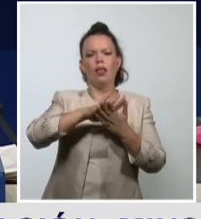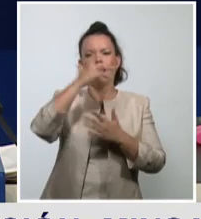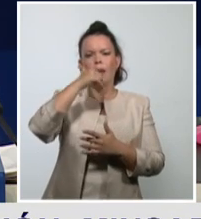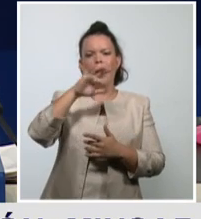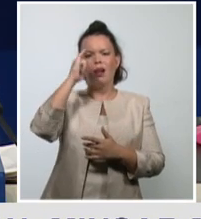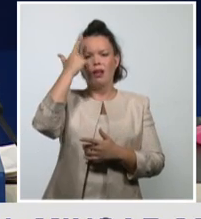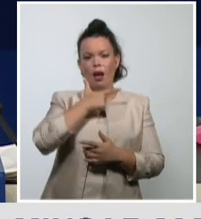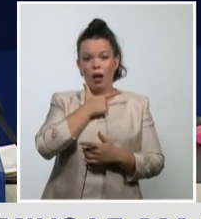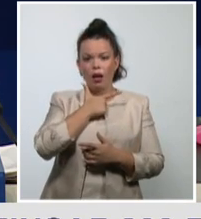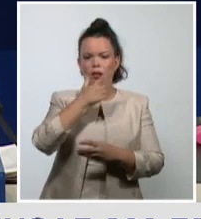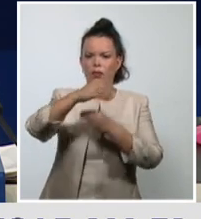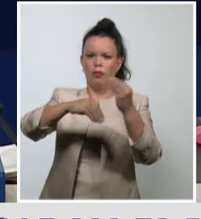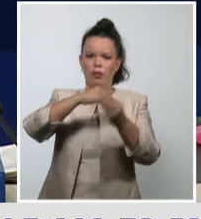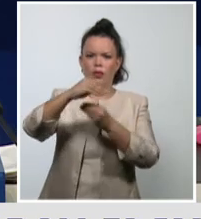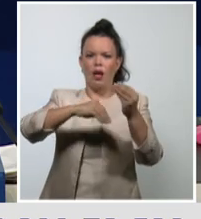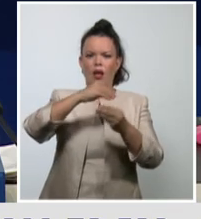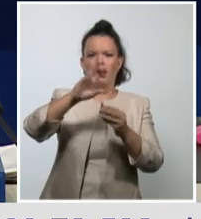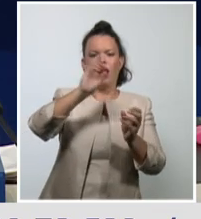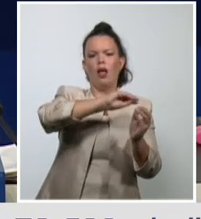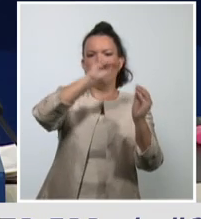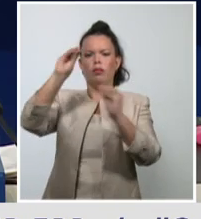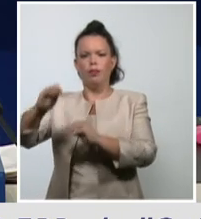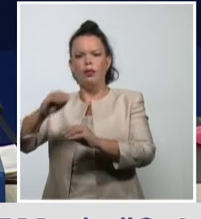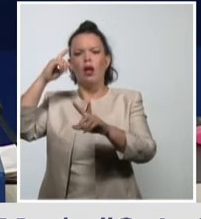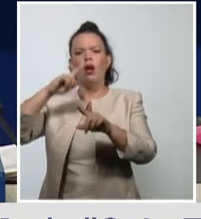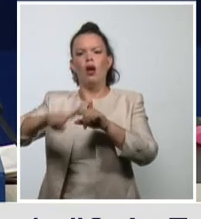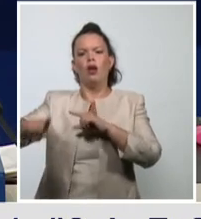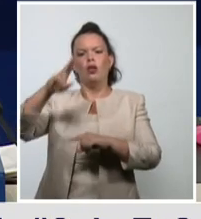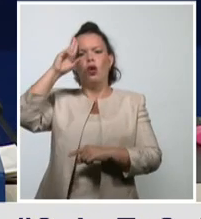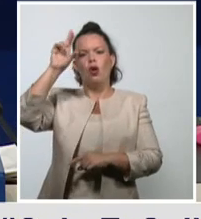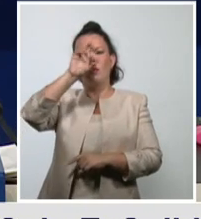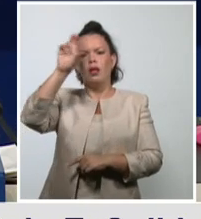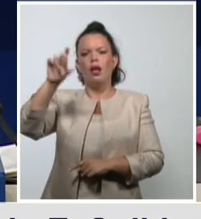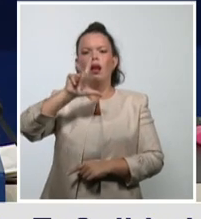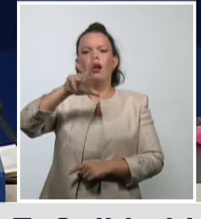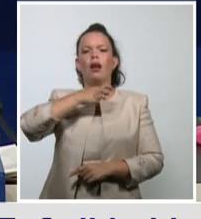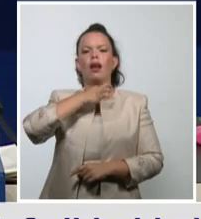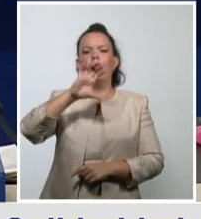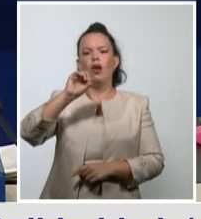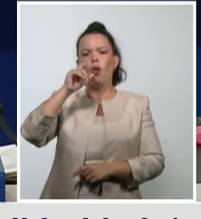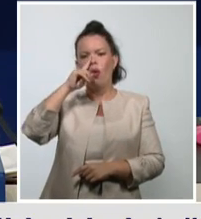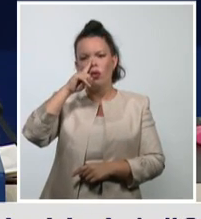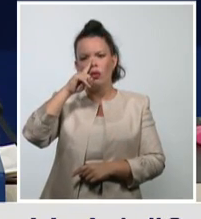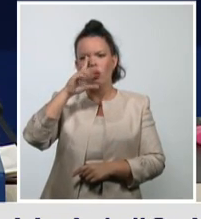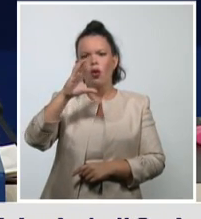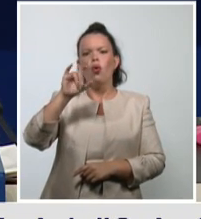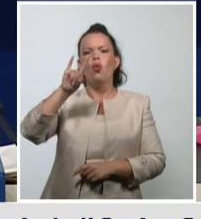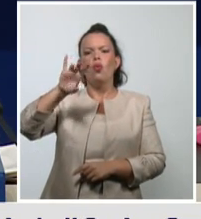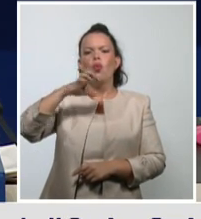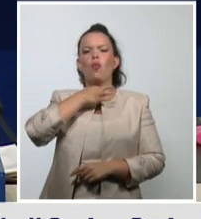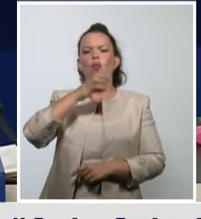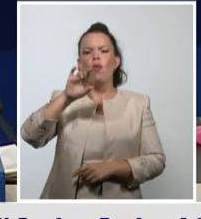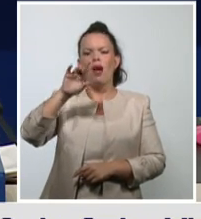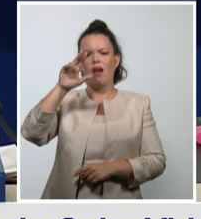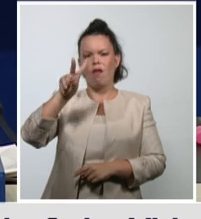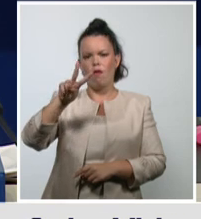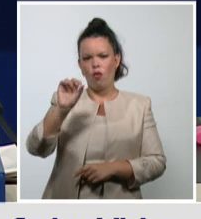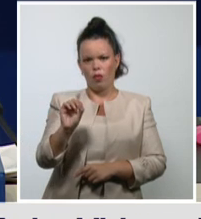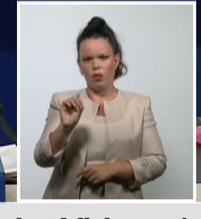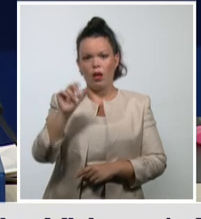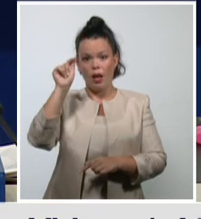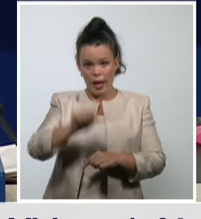se hizo el diagnóstico se trasladó para el León Cuervo Rubio, que es el hospital que en Pinar del Río está designado para esta